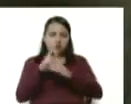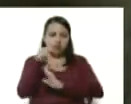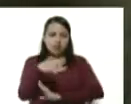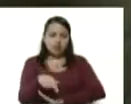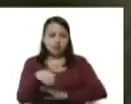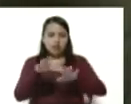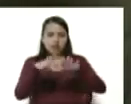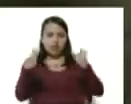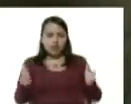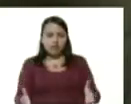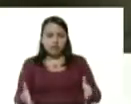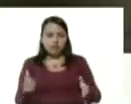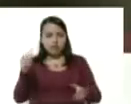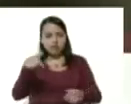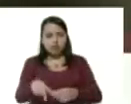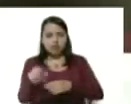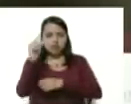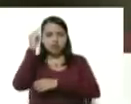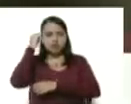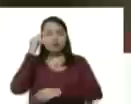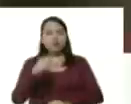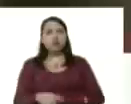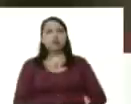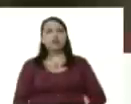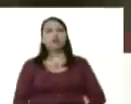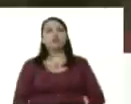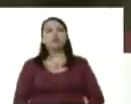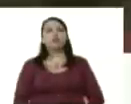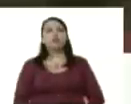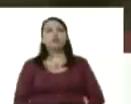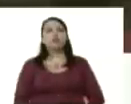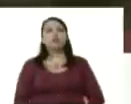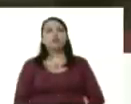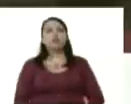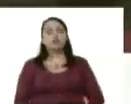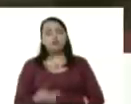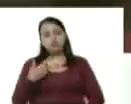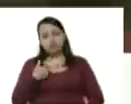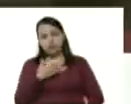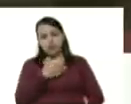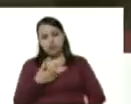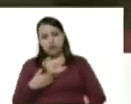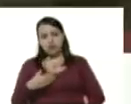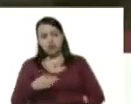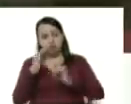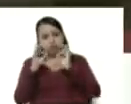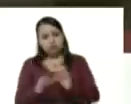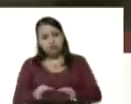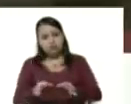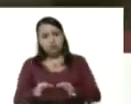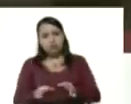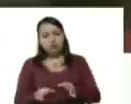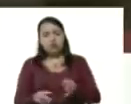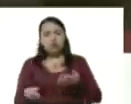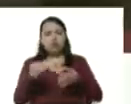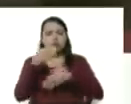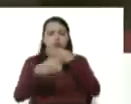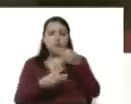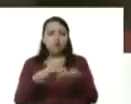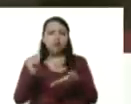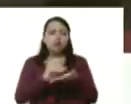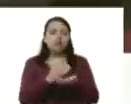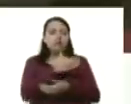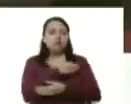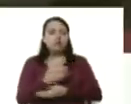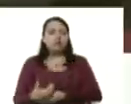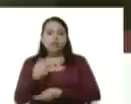la mesa el día de hoy. Bueno, vicepresidenta, ratificarle al país todo lo que usted ha dicho y al presidente de la Asamblea